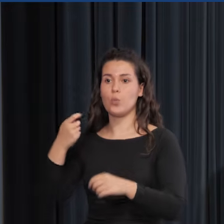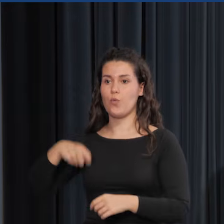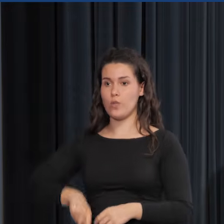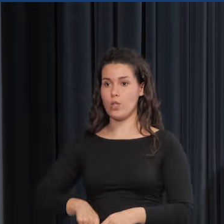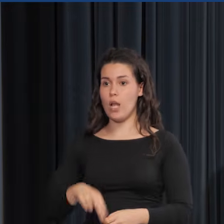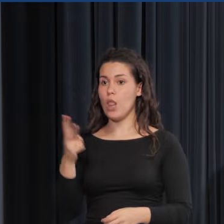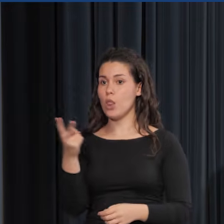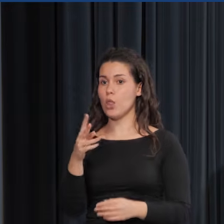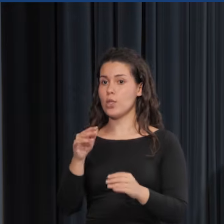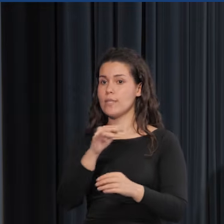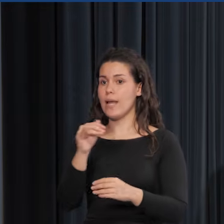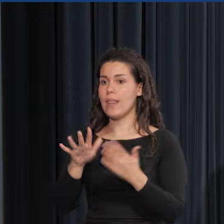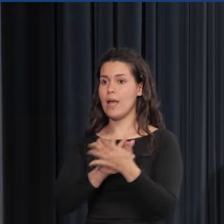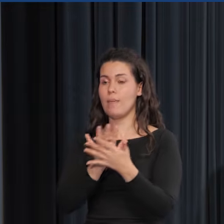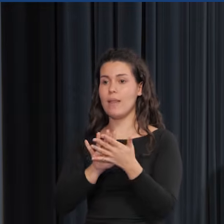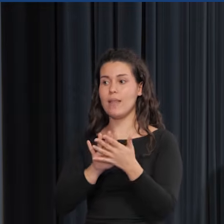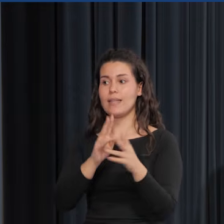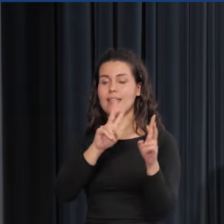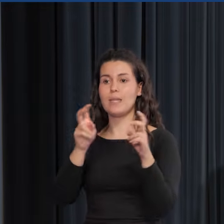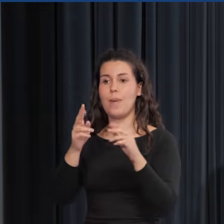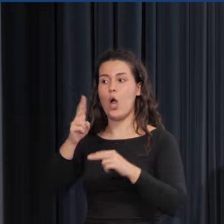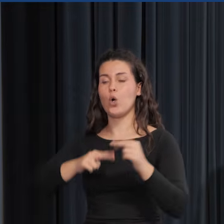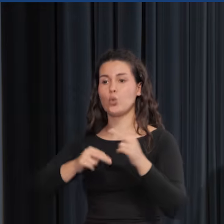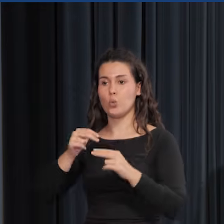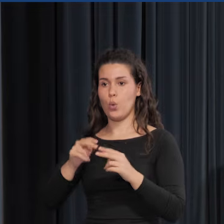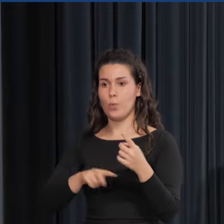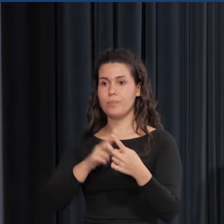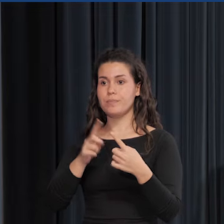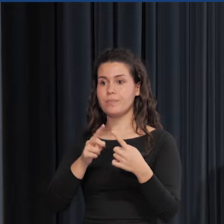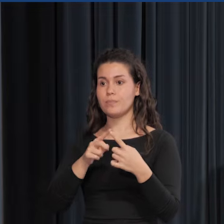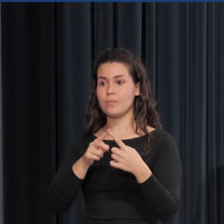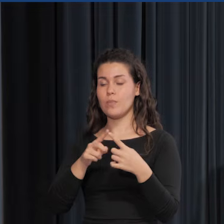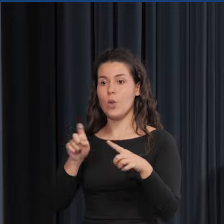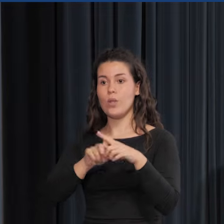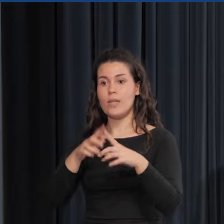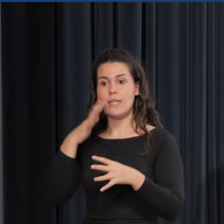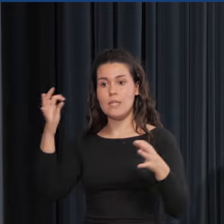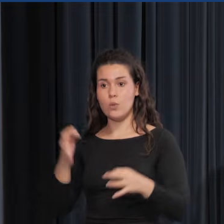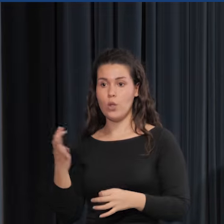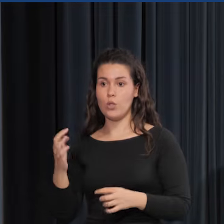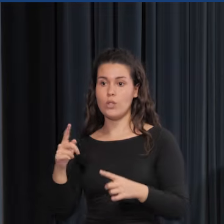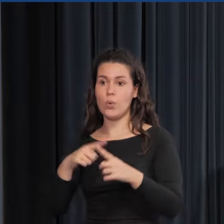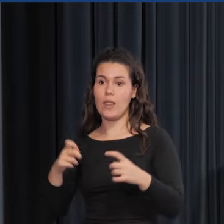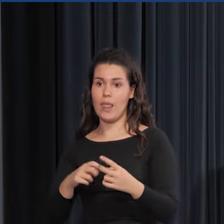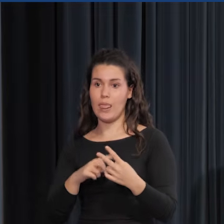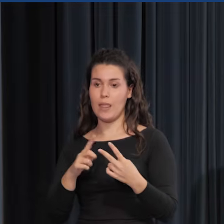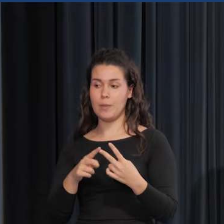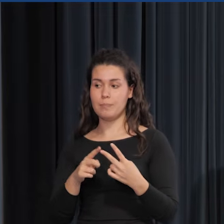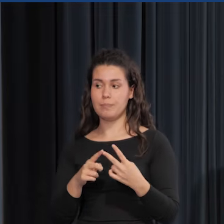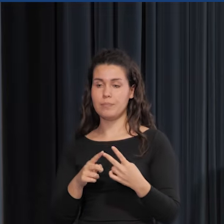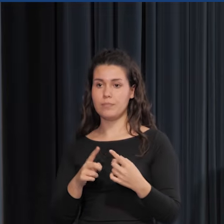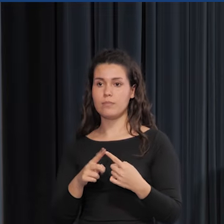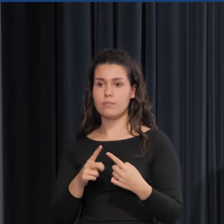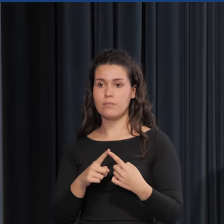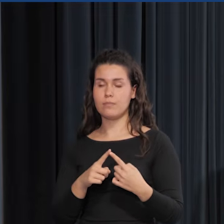detallado del sector de la construcción. Una de ellas es condiciones de seguridad y seguridad industrial, que por primera vez